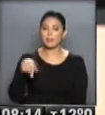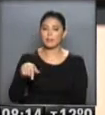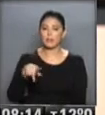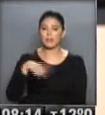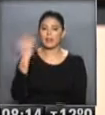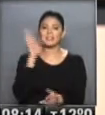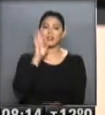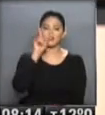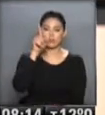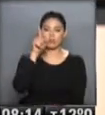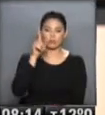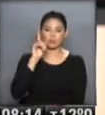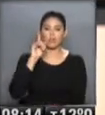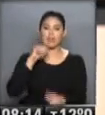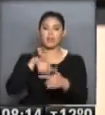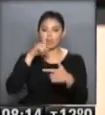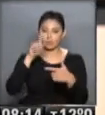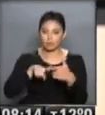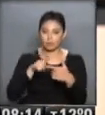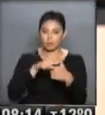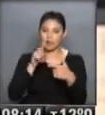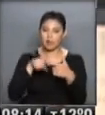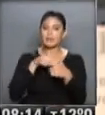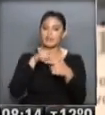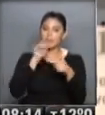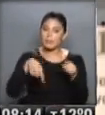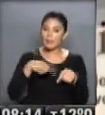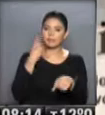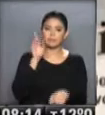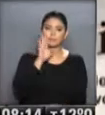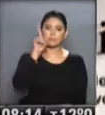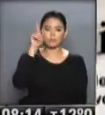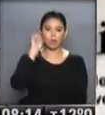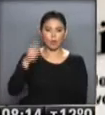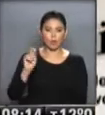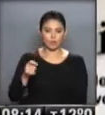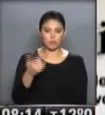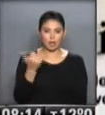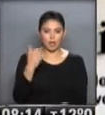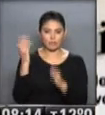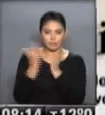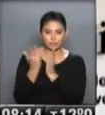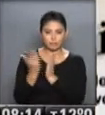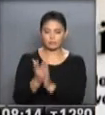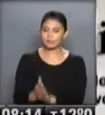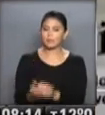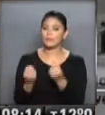de Estados Unidos. Kenneth DART también está en las Cortes de Estados Unidos en la causa que tiene el juez Tomás Gries. Bien, Raúl. Gracias.